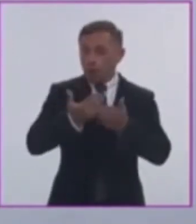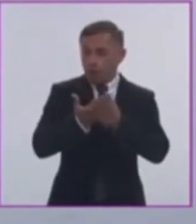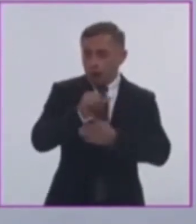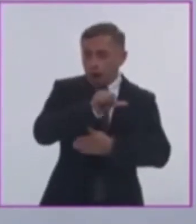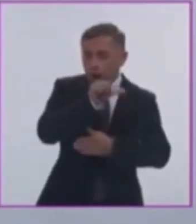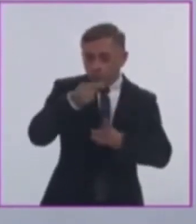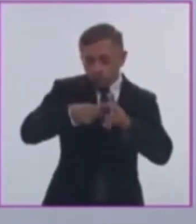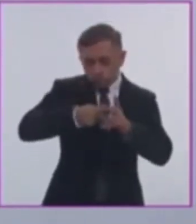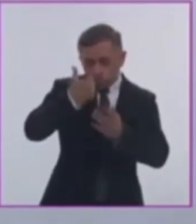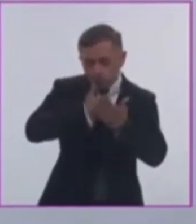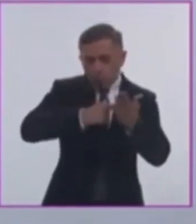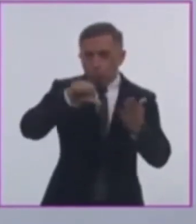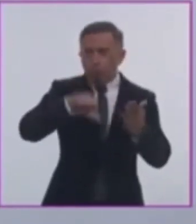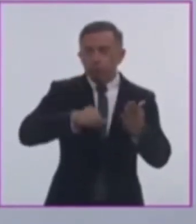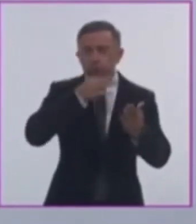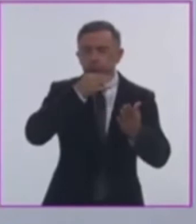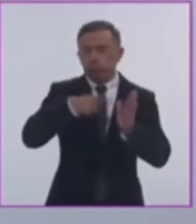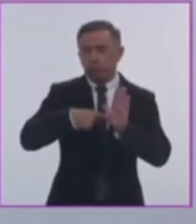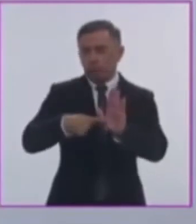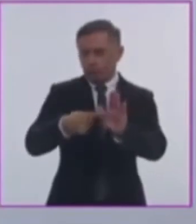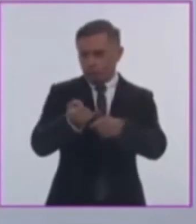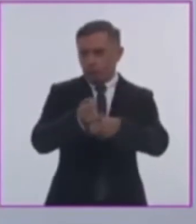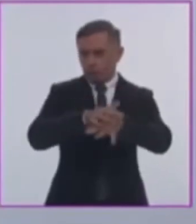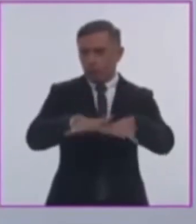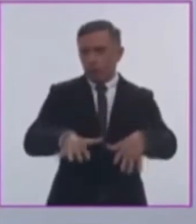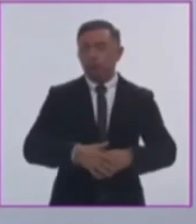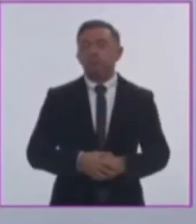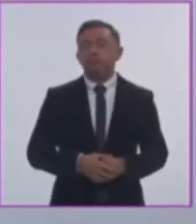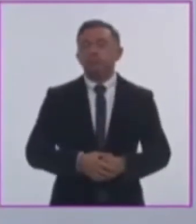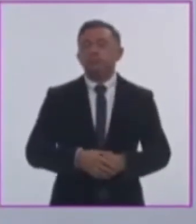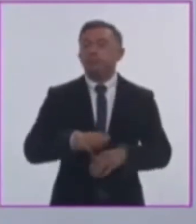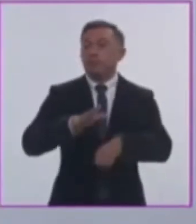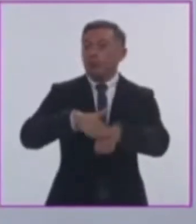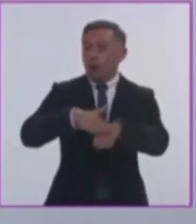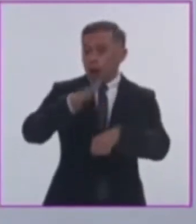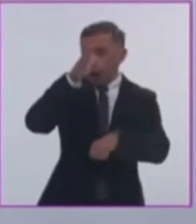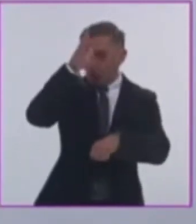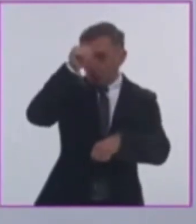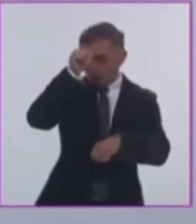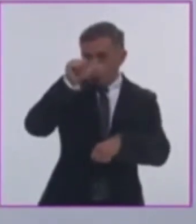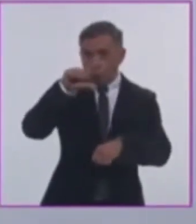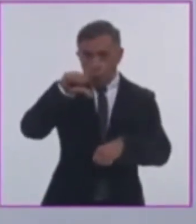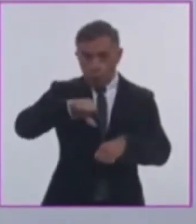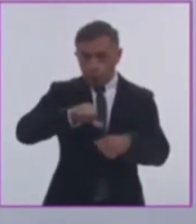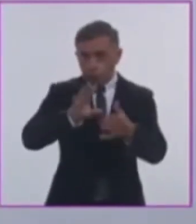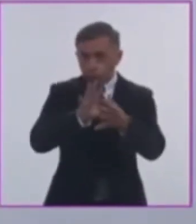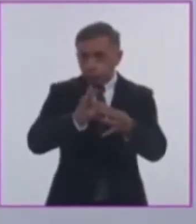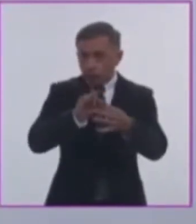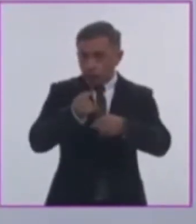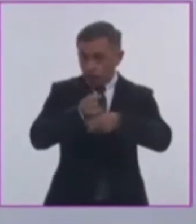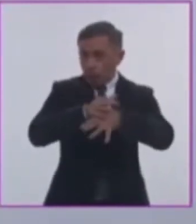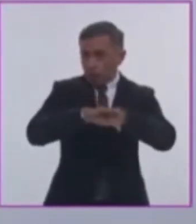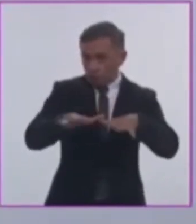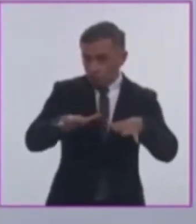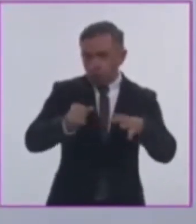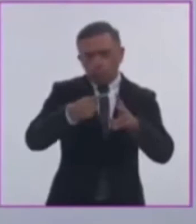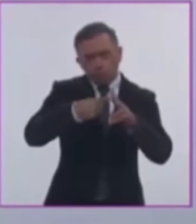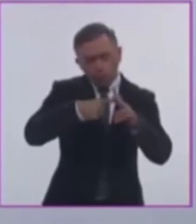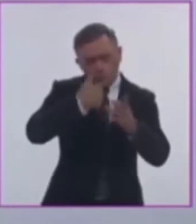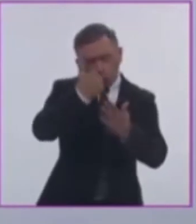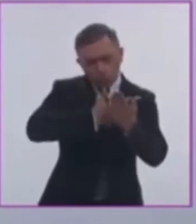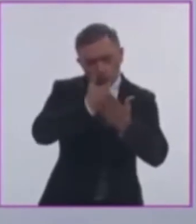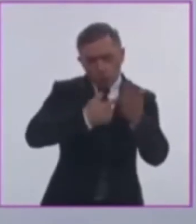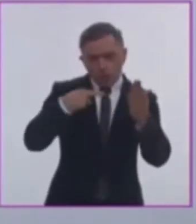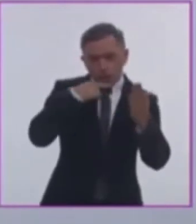jornada electoral hay que recordar que toda la información que hasta el momento hemos proporcionado tanto a través del conteo rápido